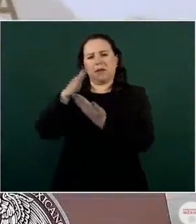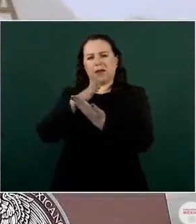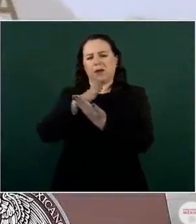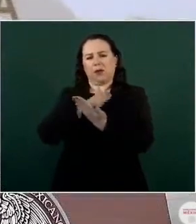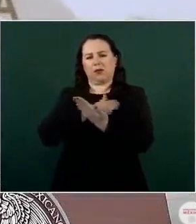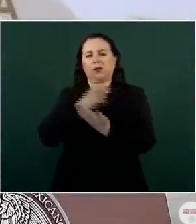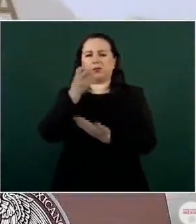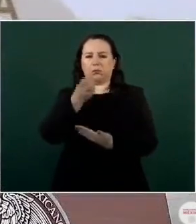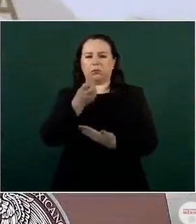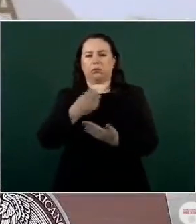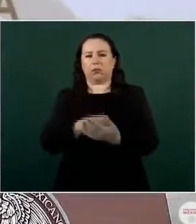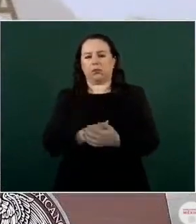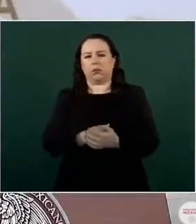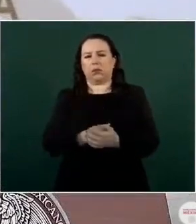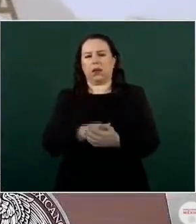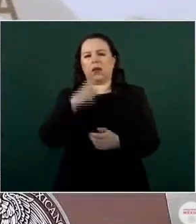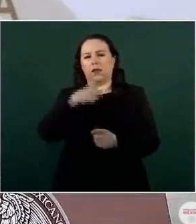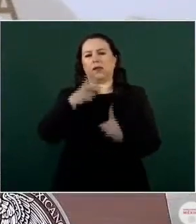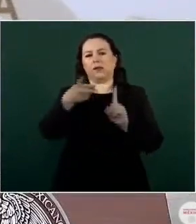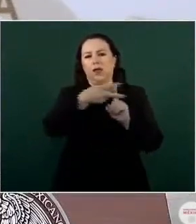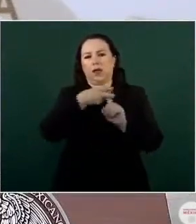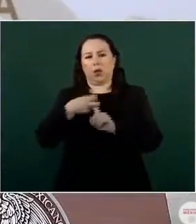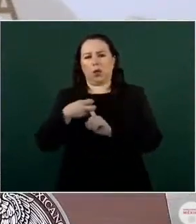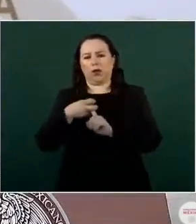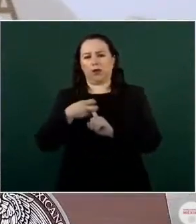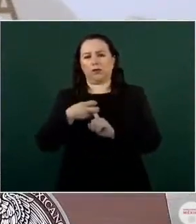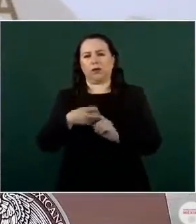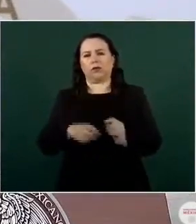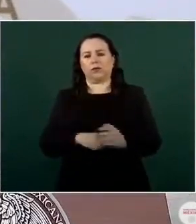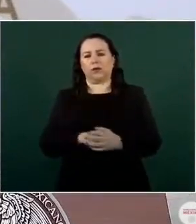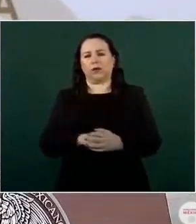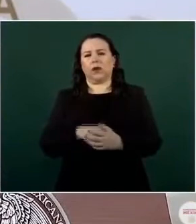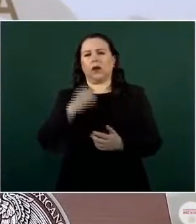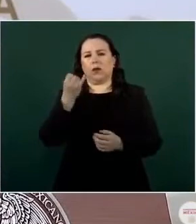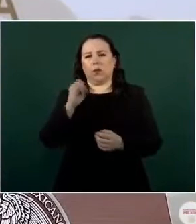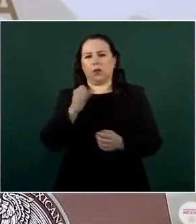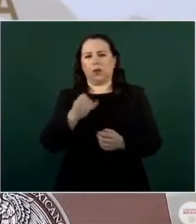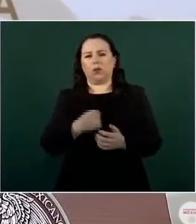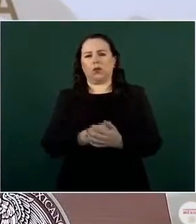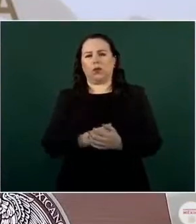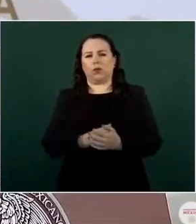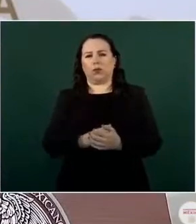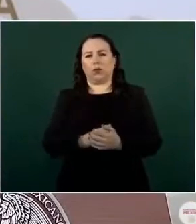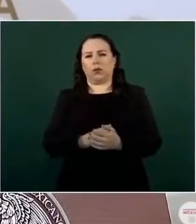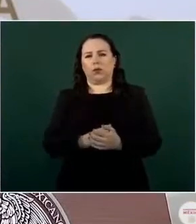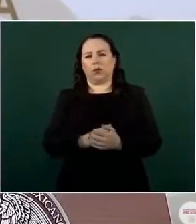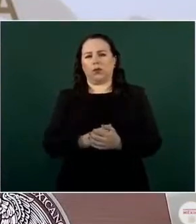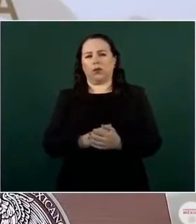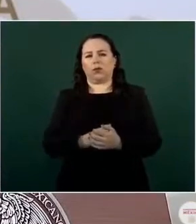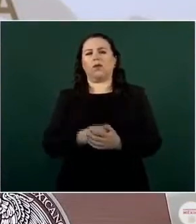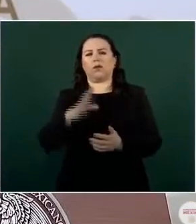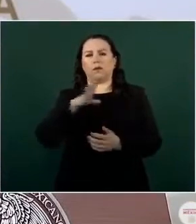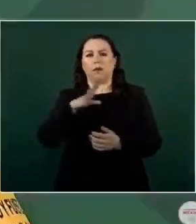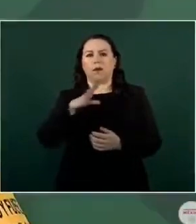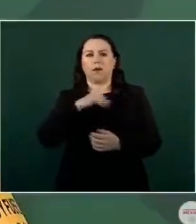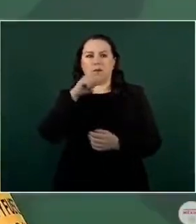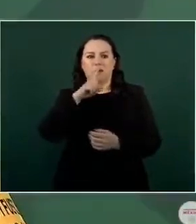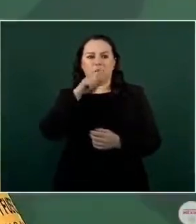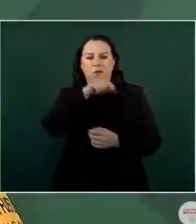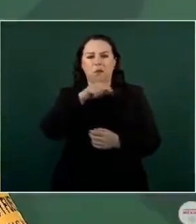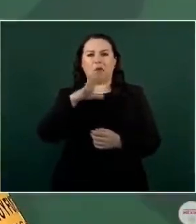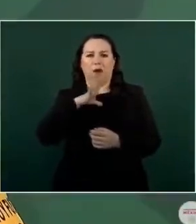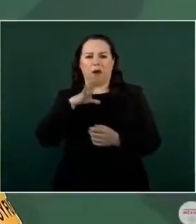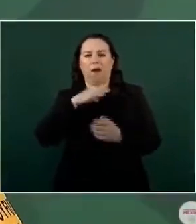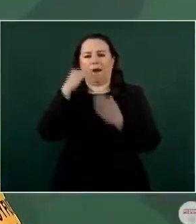delito. En cuanto a secuestros, también solamente en junio se presentó un evento, y